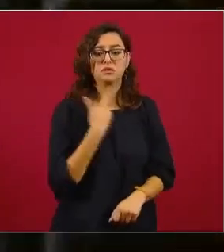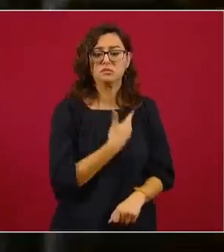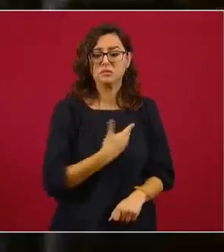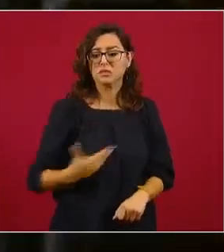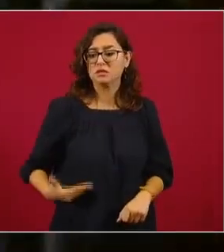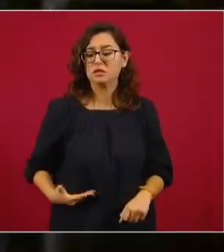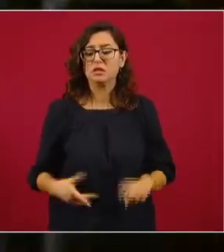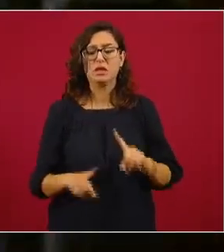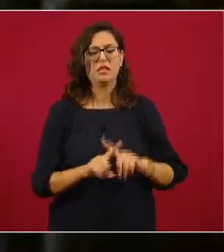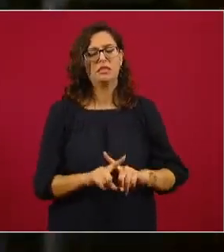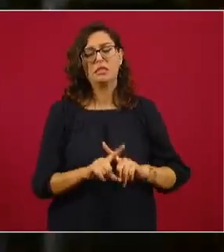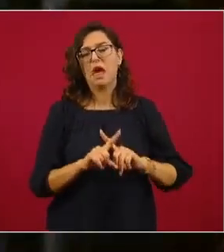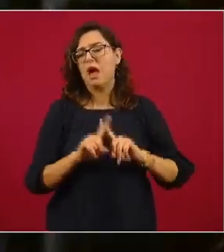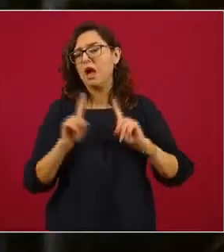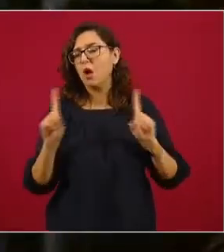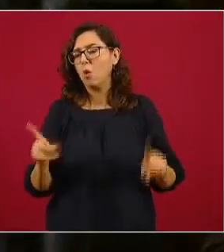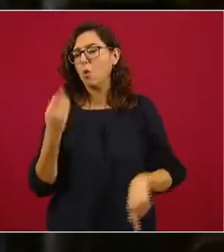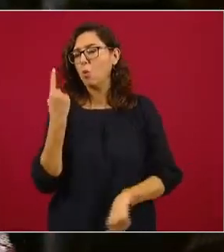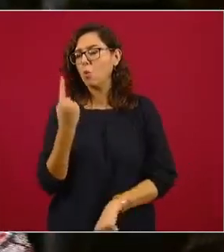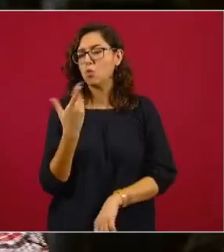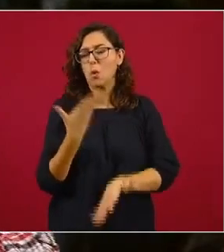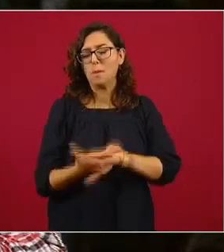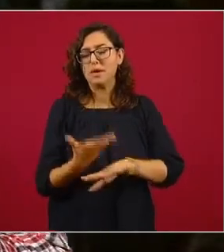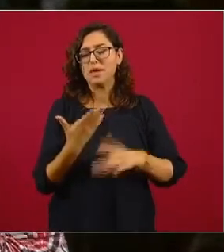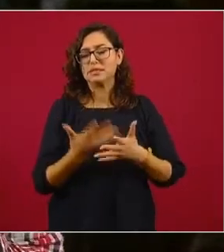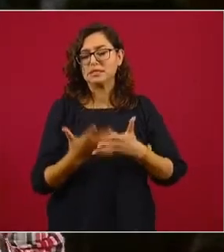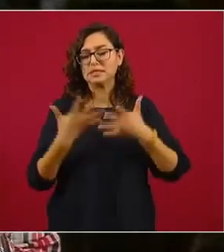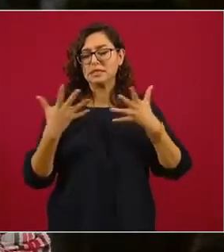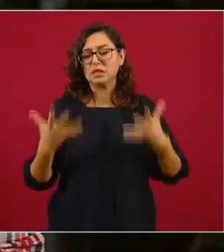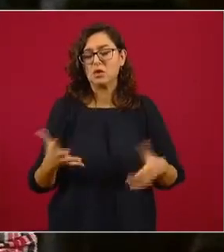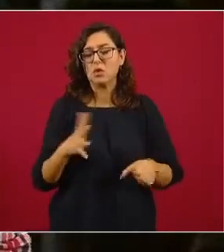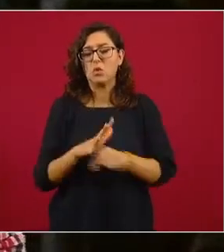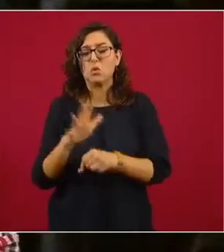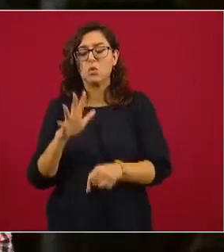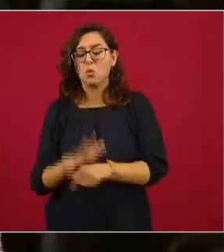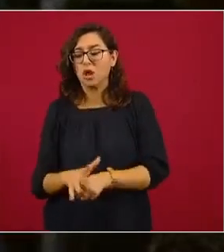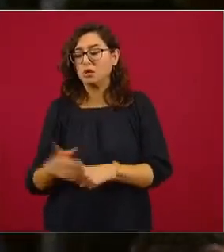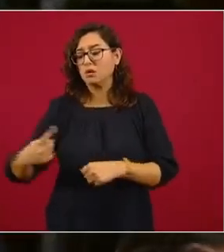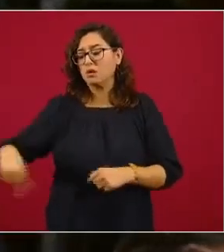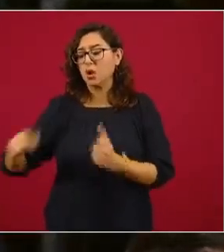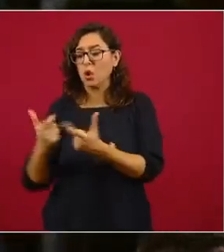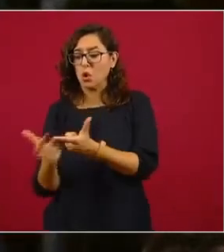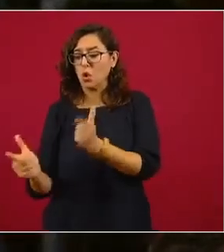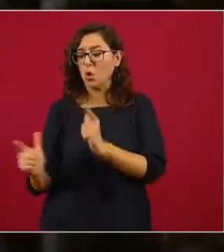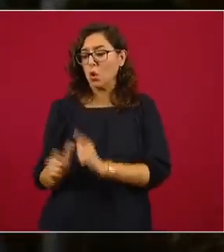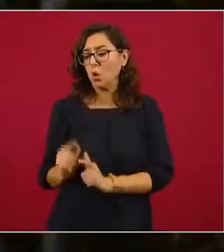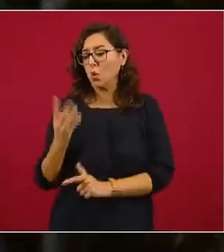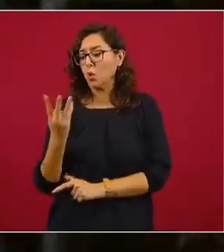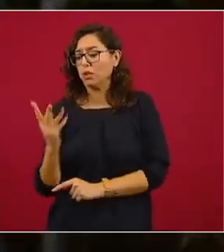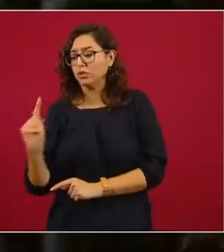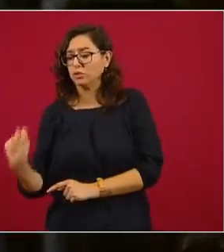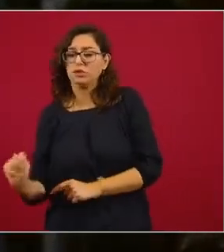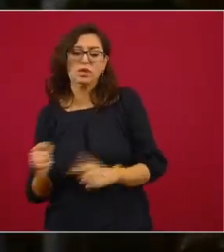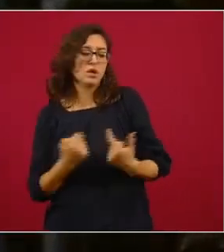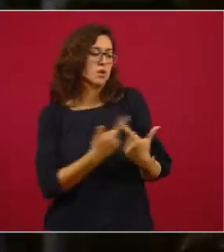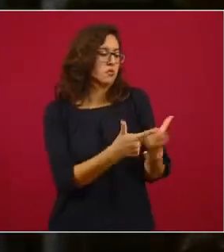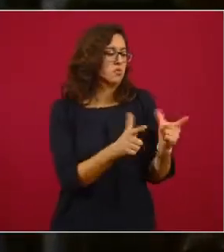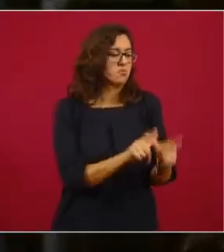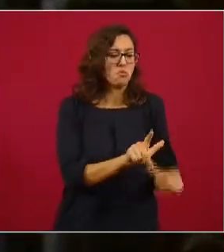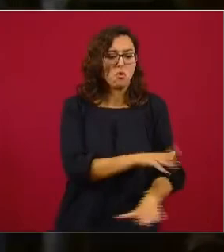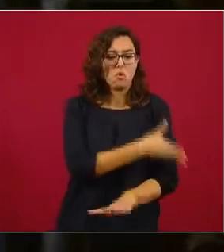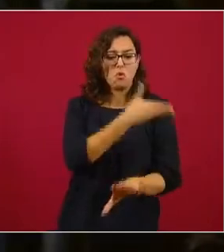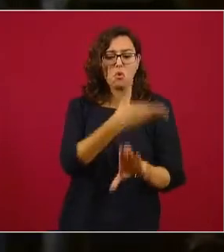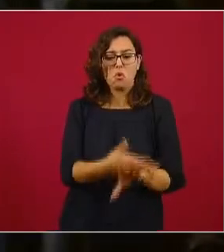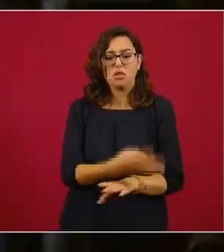sociedad está dividida, al menos en dos grandes grupos, los pro-4T y los contra-4T, entre otros grupos